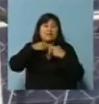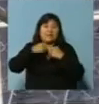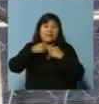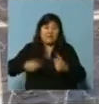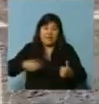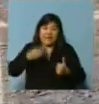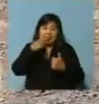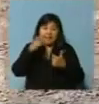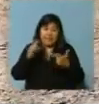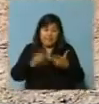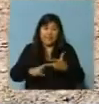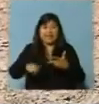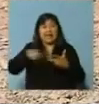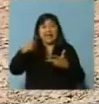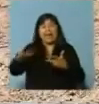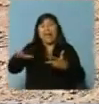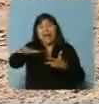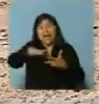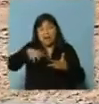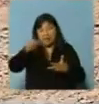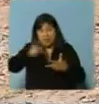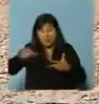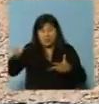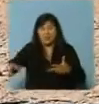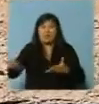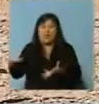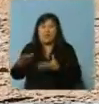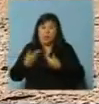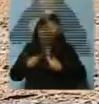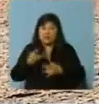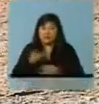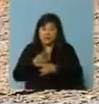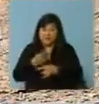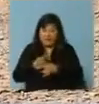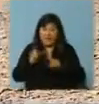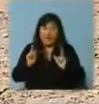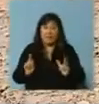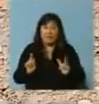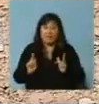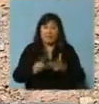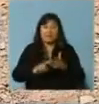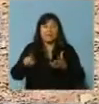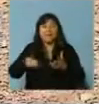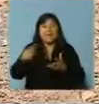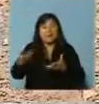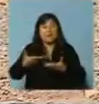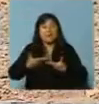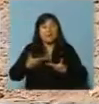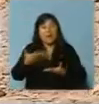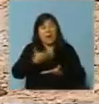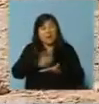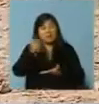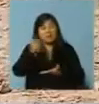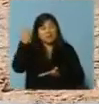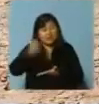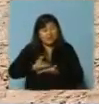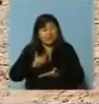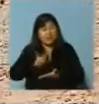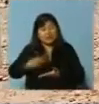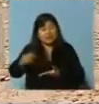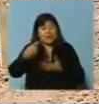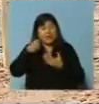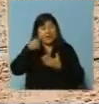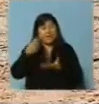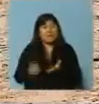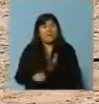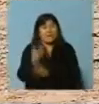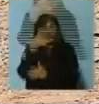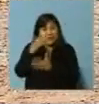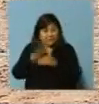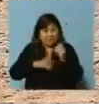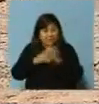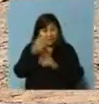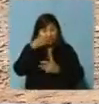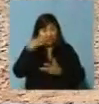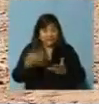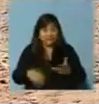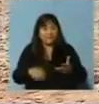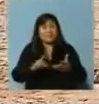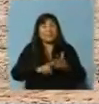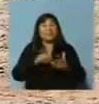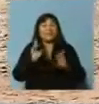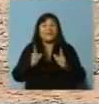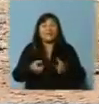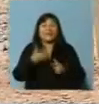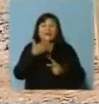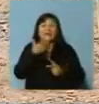Energía, a la comunidad que siempre nos apoyó, nos ayudó y permitió que esto sea realidad. Y también